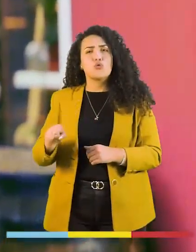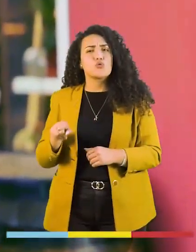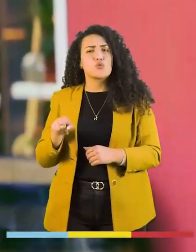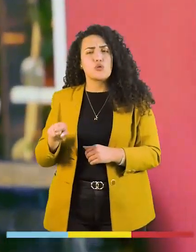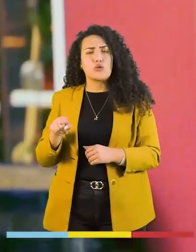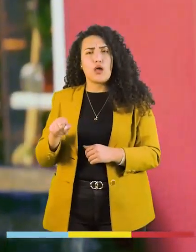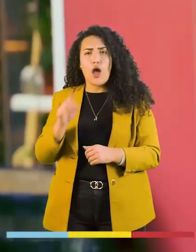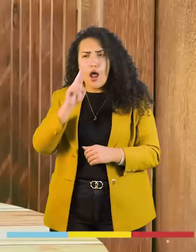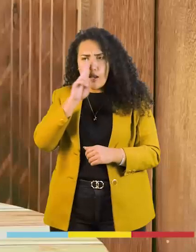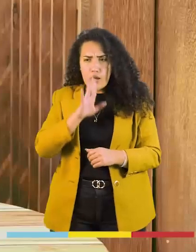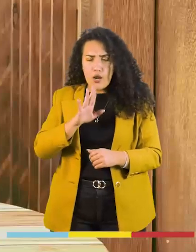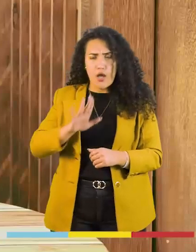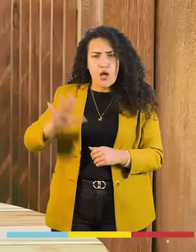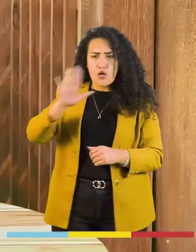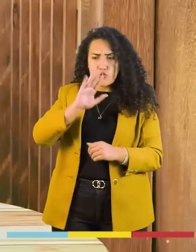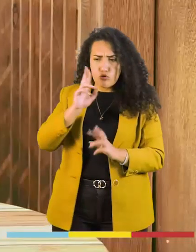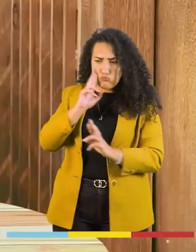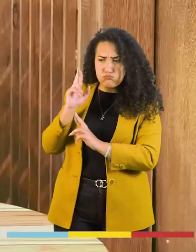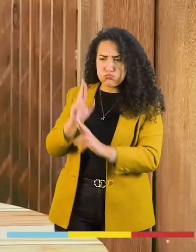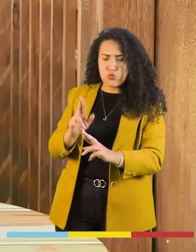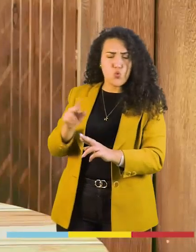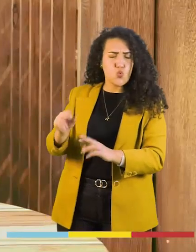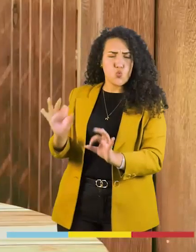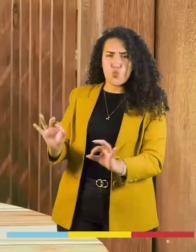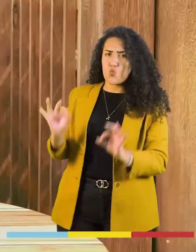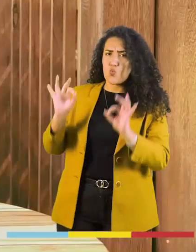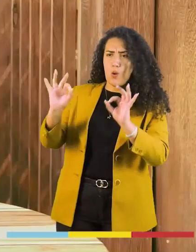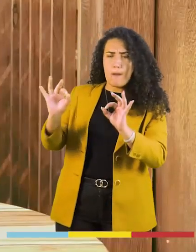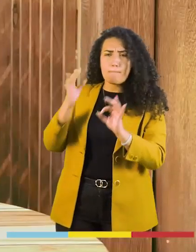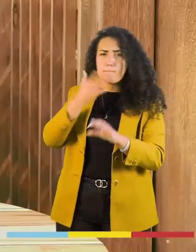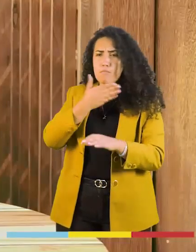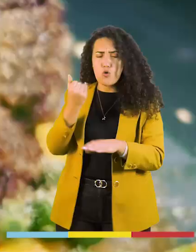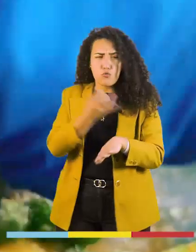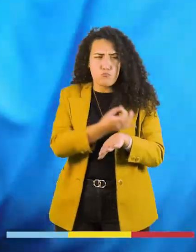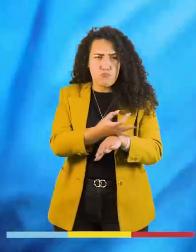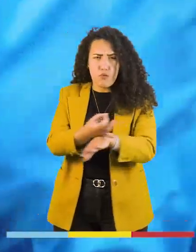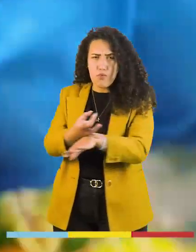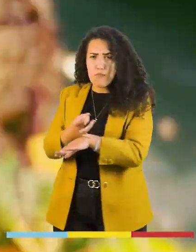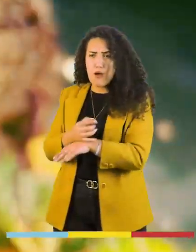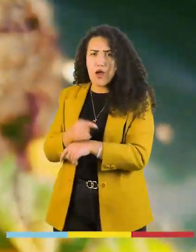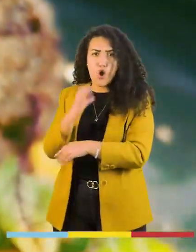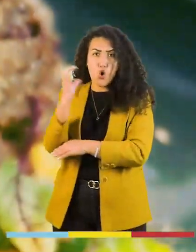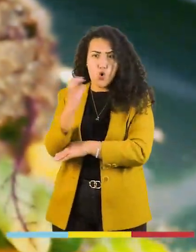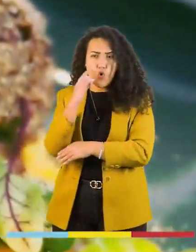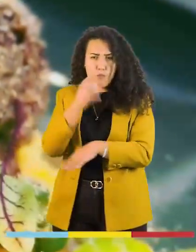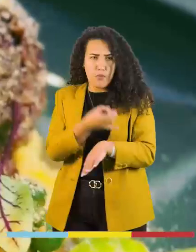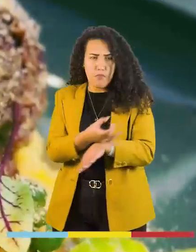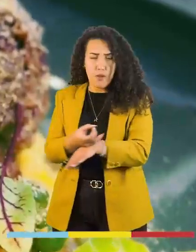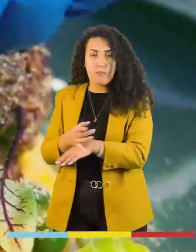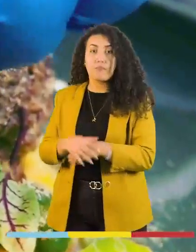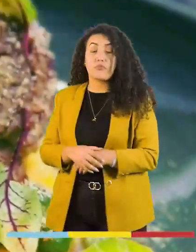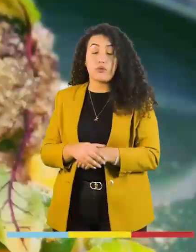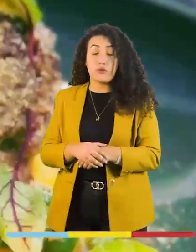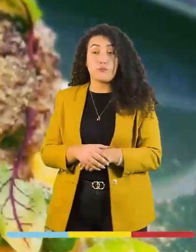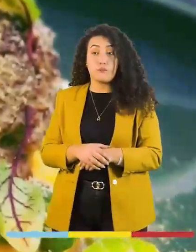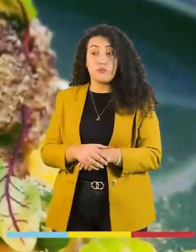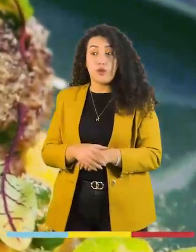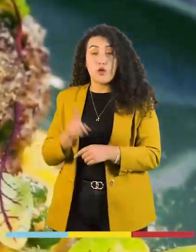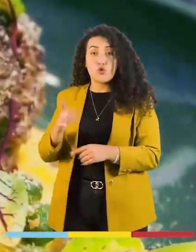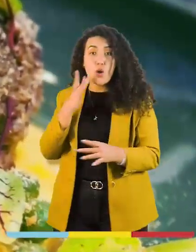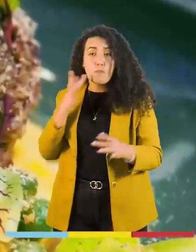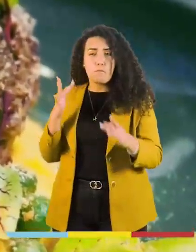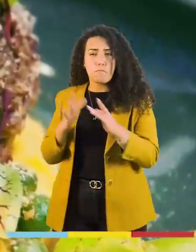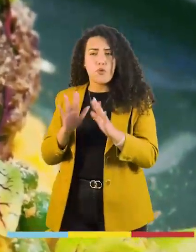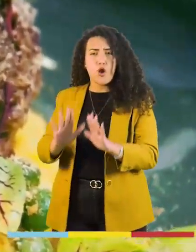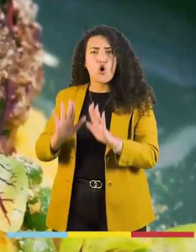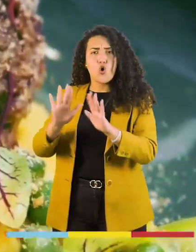corderos de Colombia y es el plato representativo de Cundinamarca. Es un cordero cocinado en cerveza negra y